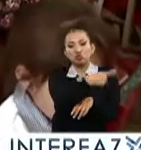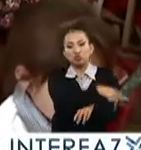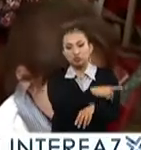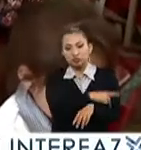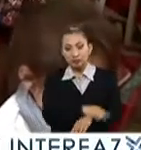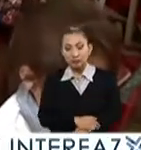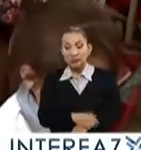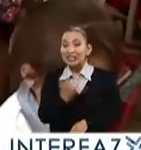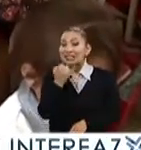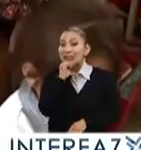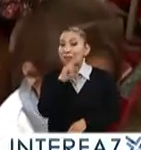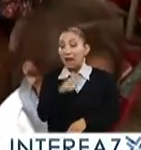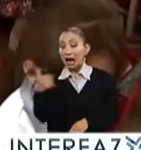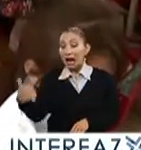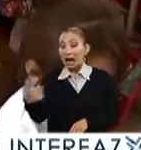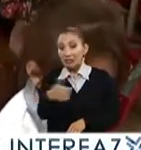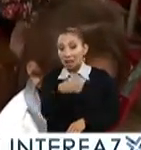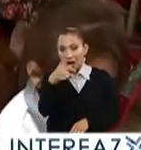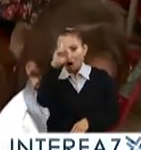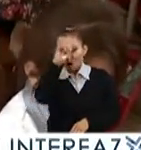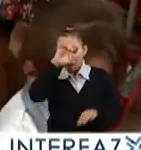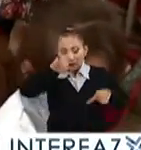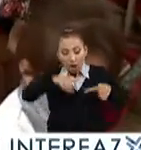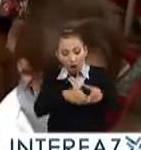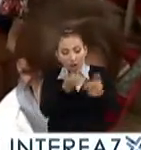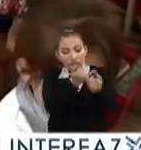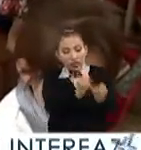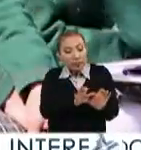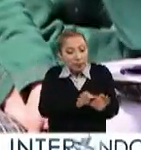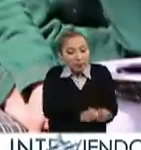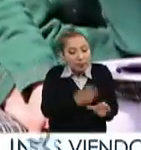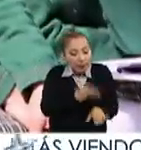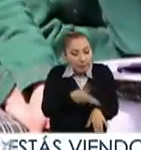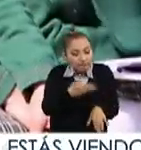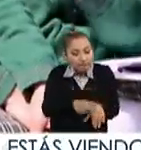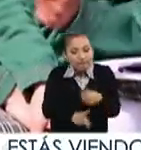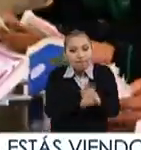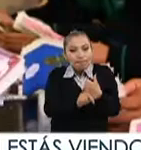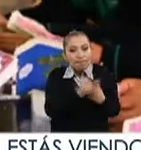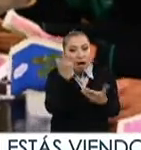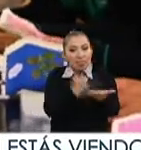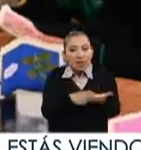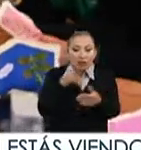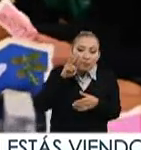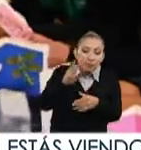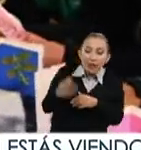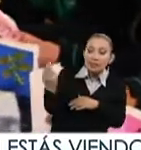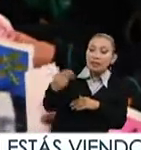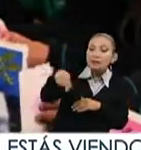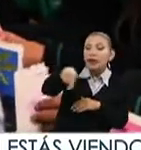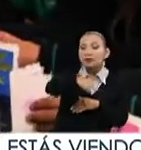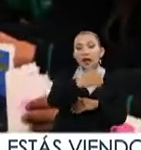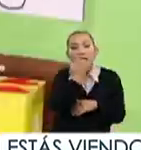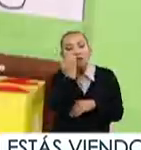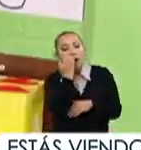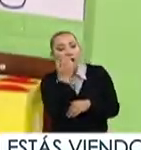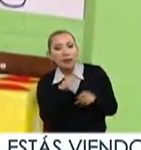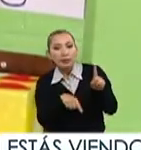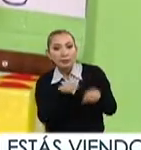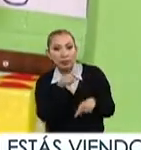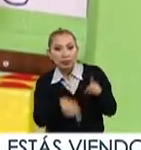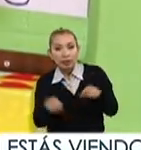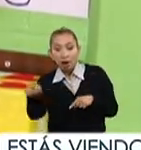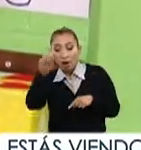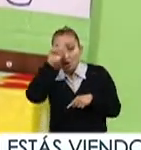suyo. Además, cada uno de los consejos debe ser autónomo para la resolución de problemas conforme a las necesidades de cada colegio.